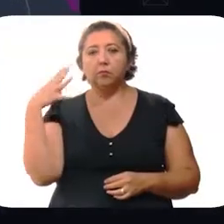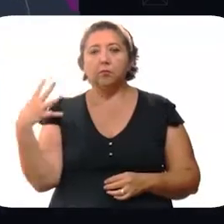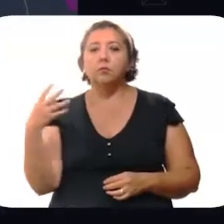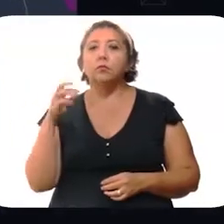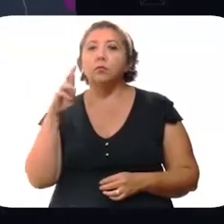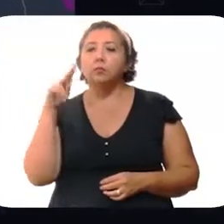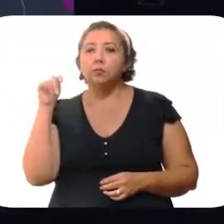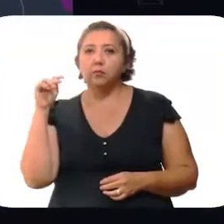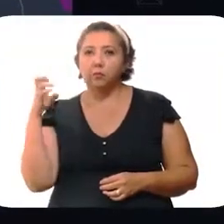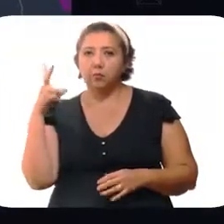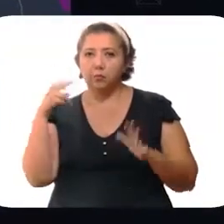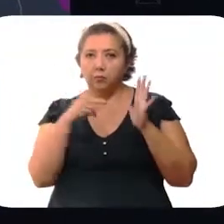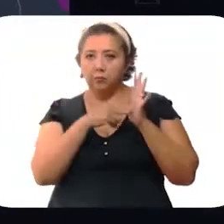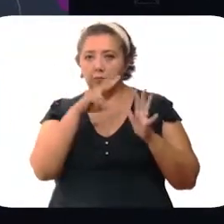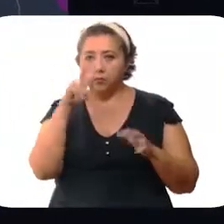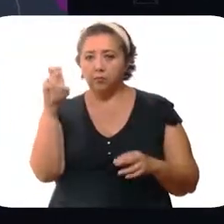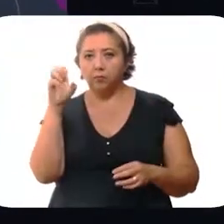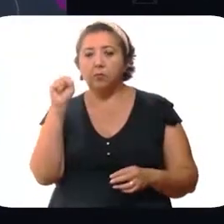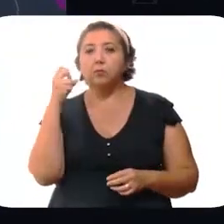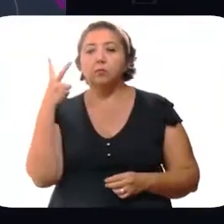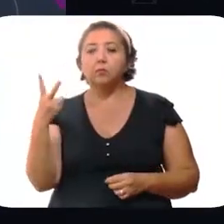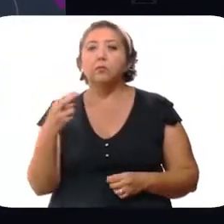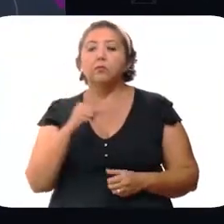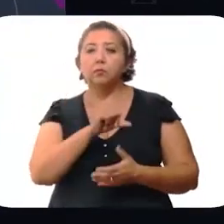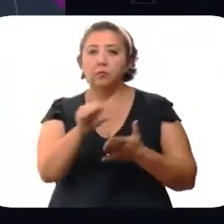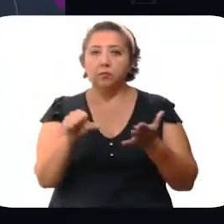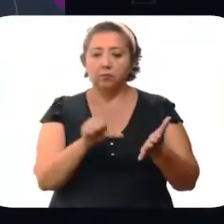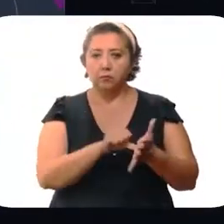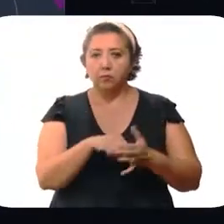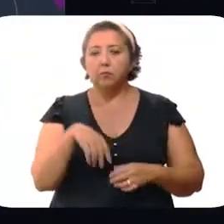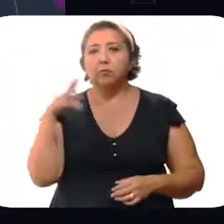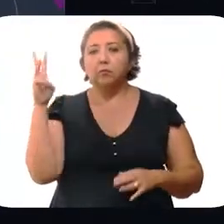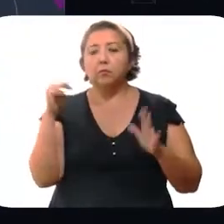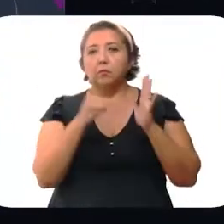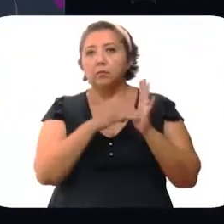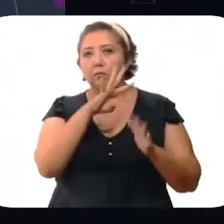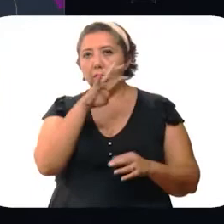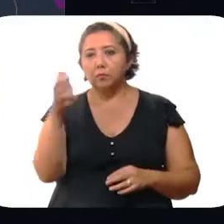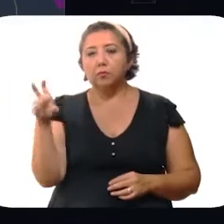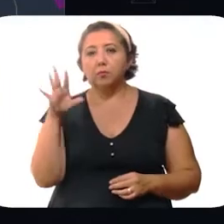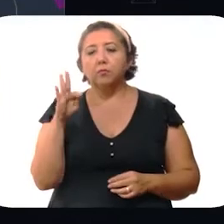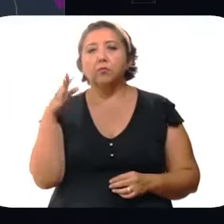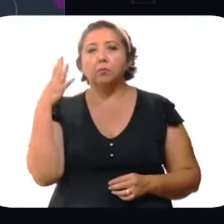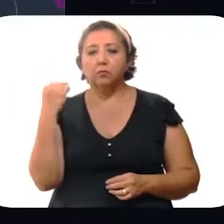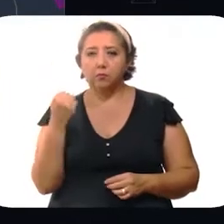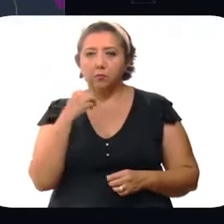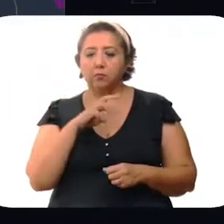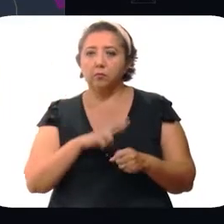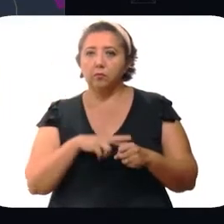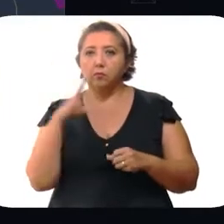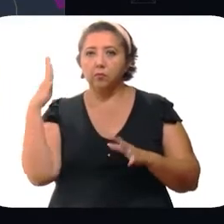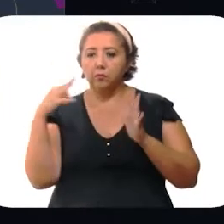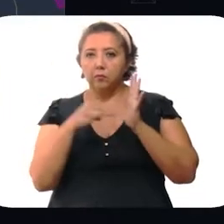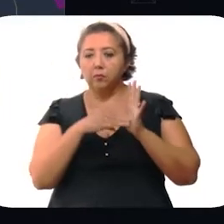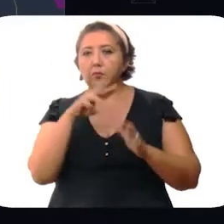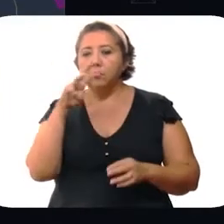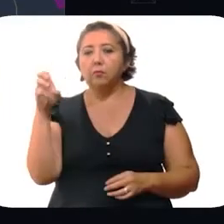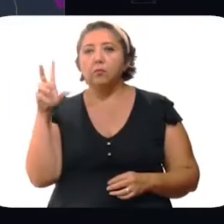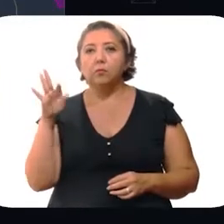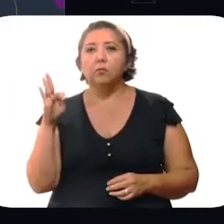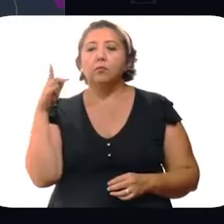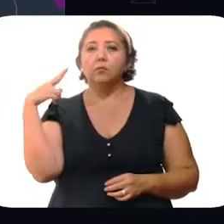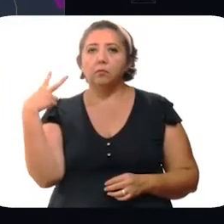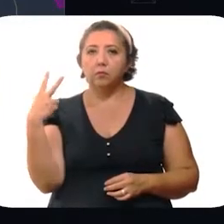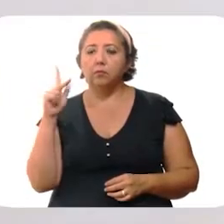oriente, 2.262 en la zona centro, 3.449 en la zona sur, 5.342 en la